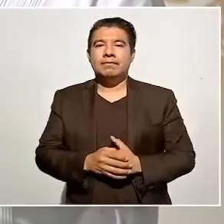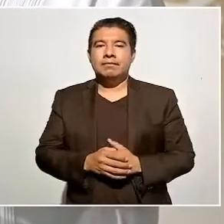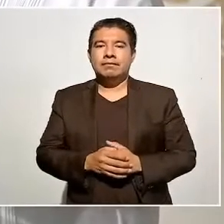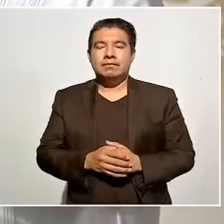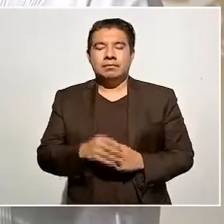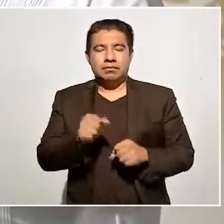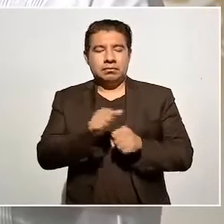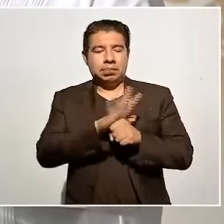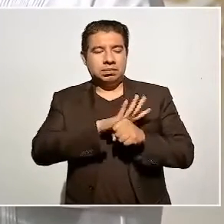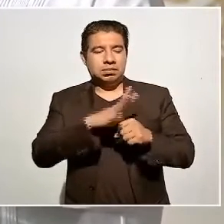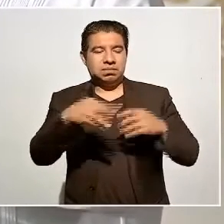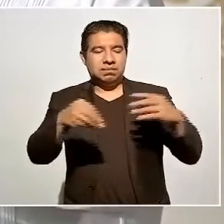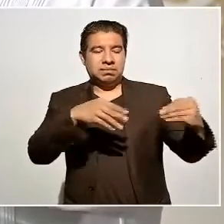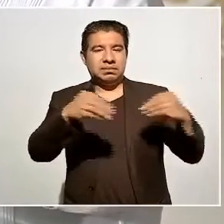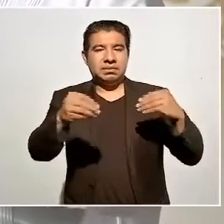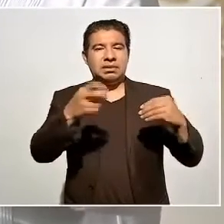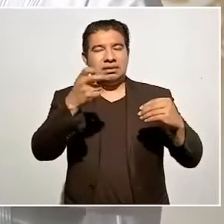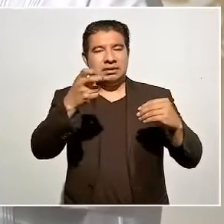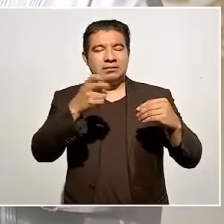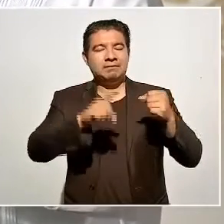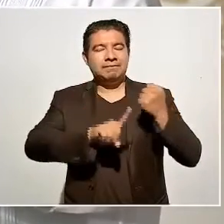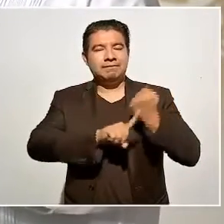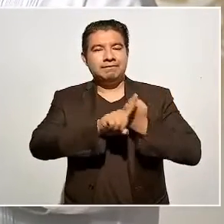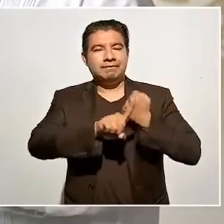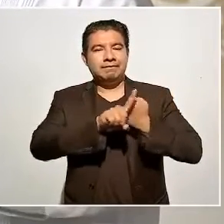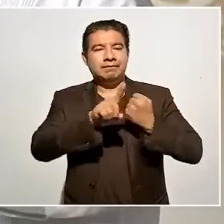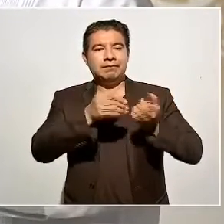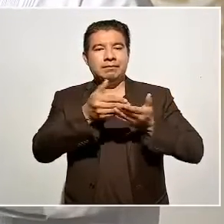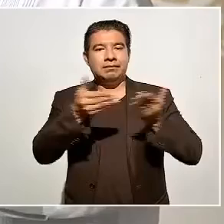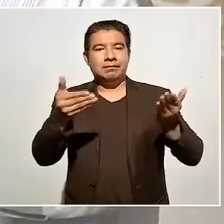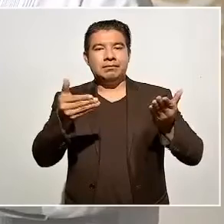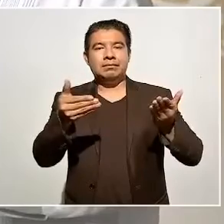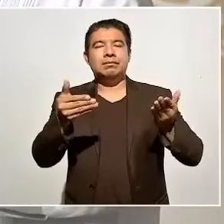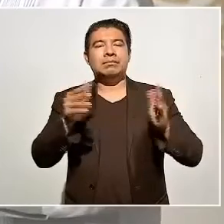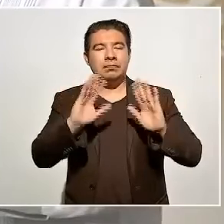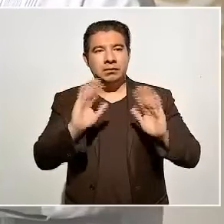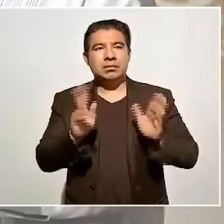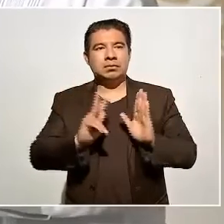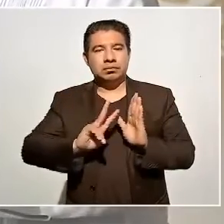por la pandemia, ya llevamos recuperados